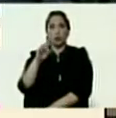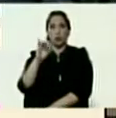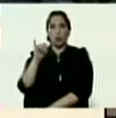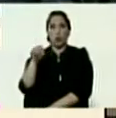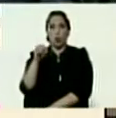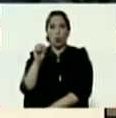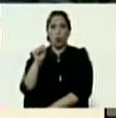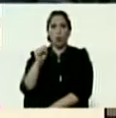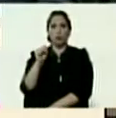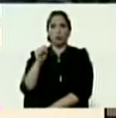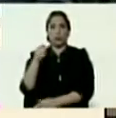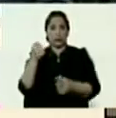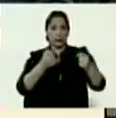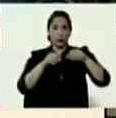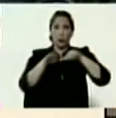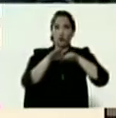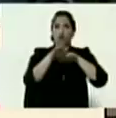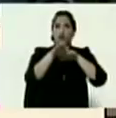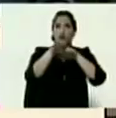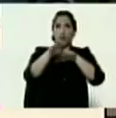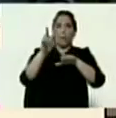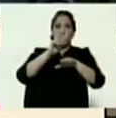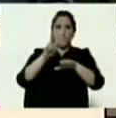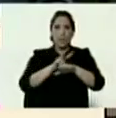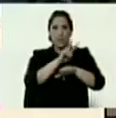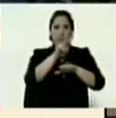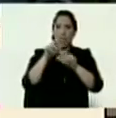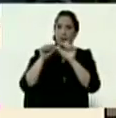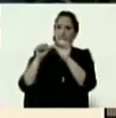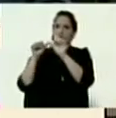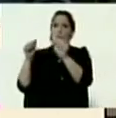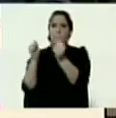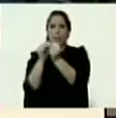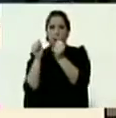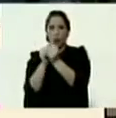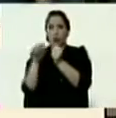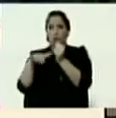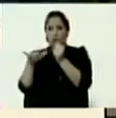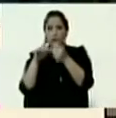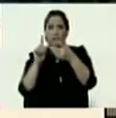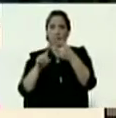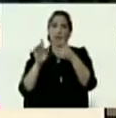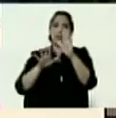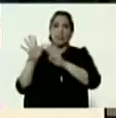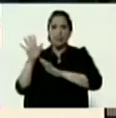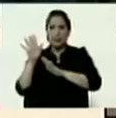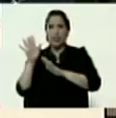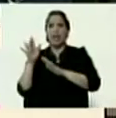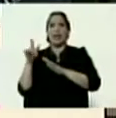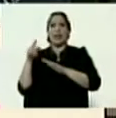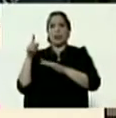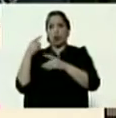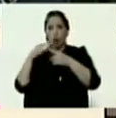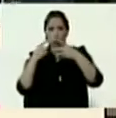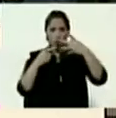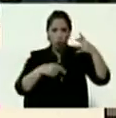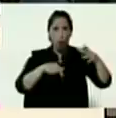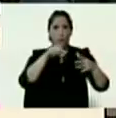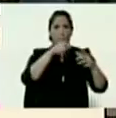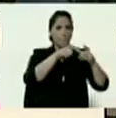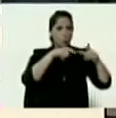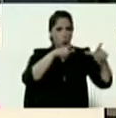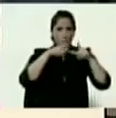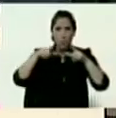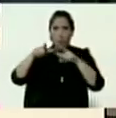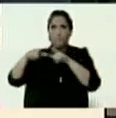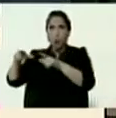Vigía, siguió por la localidad de La Pedrosa, la localidad El 15, y en todas estas localidades, ya lo denunció